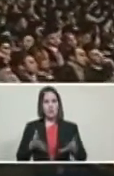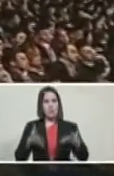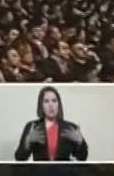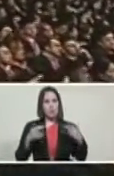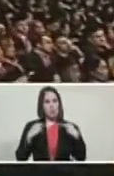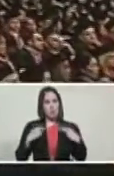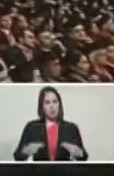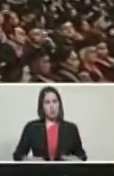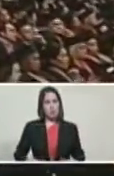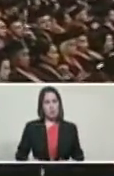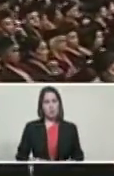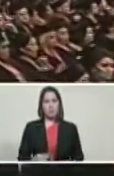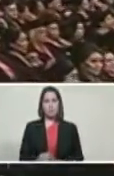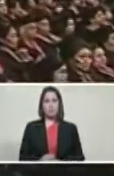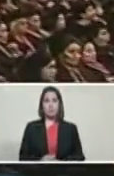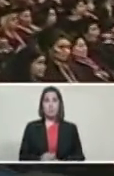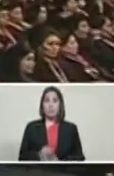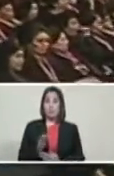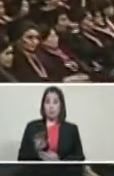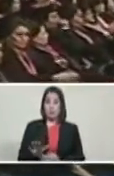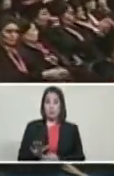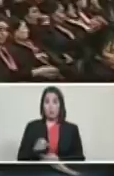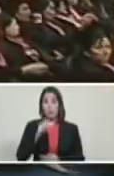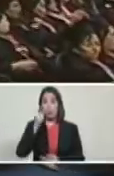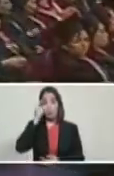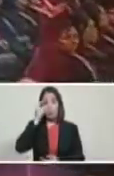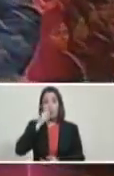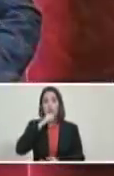humanidad. Es así, un día histórico,